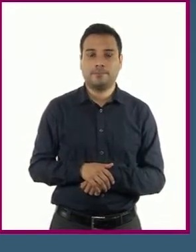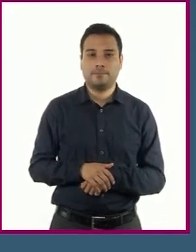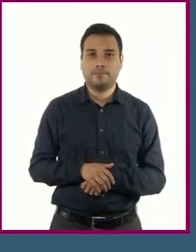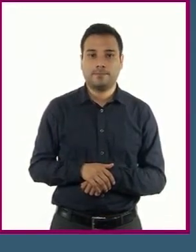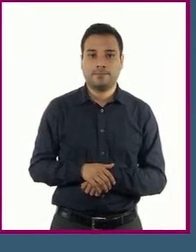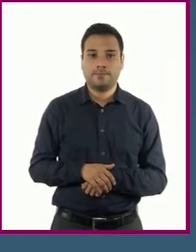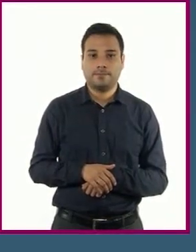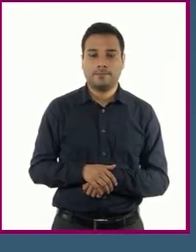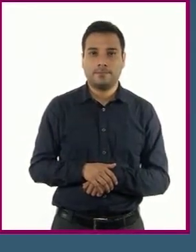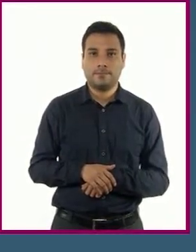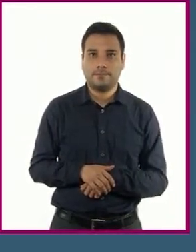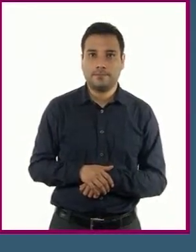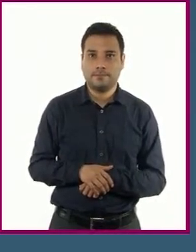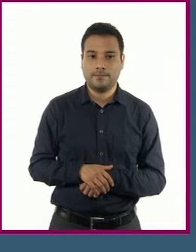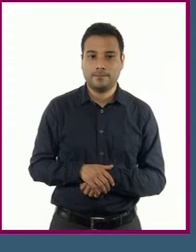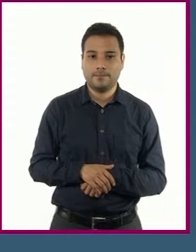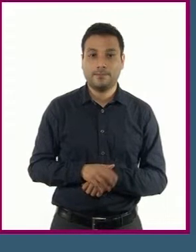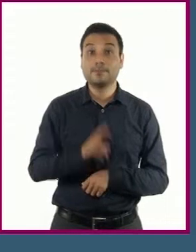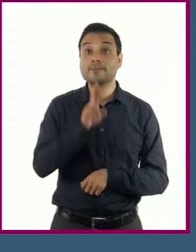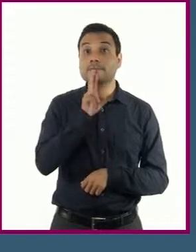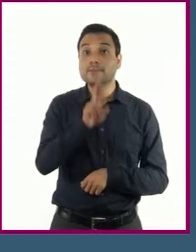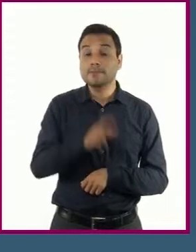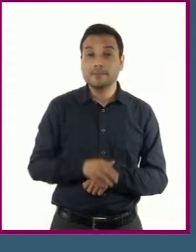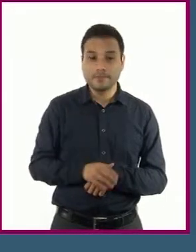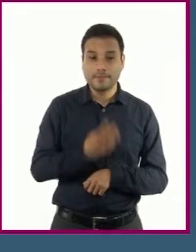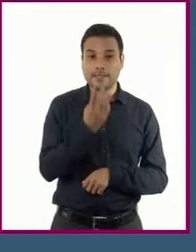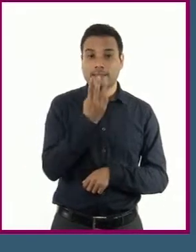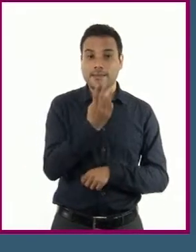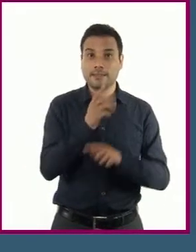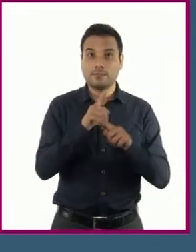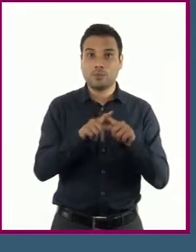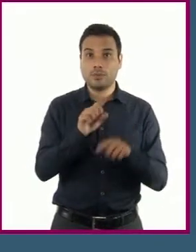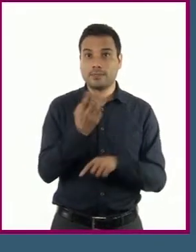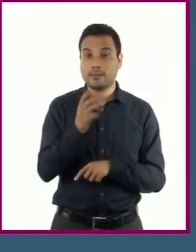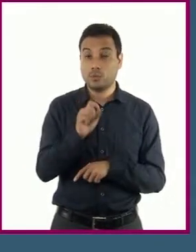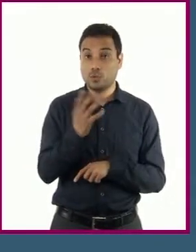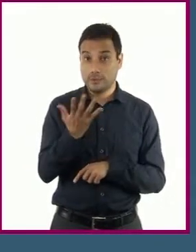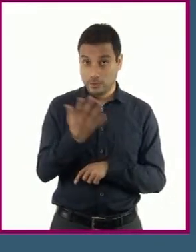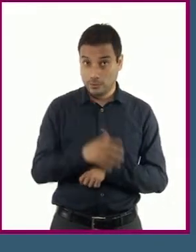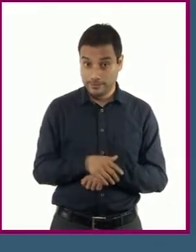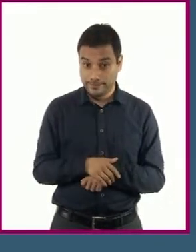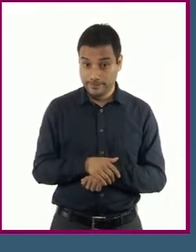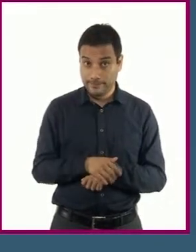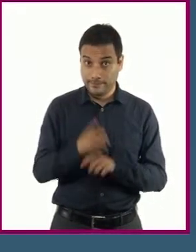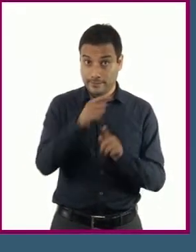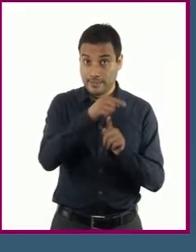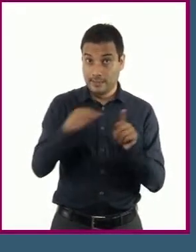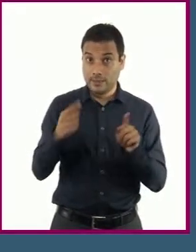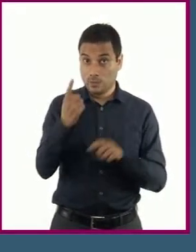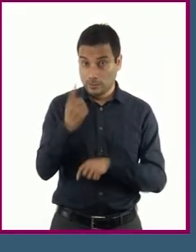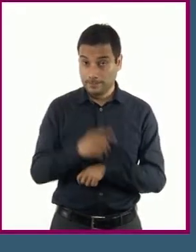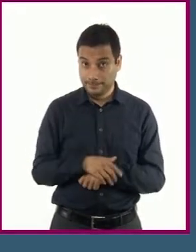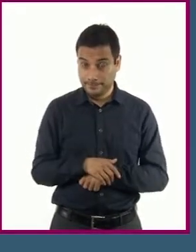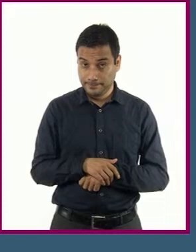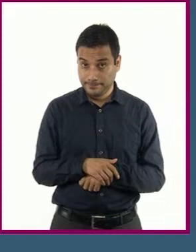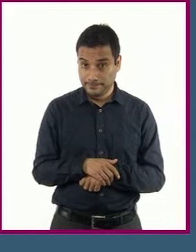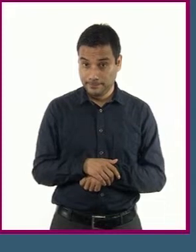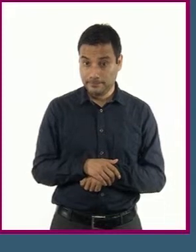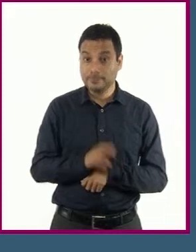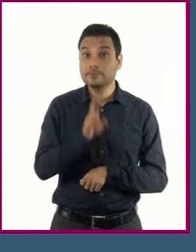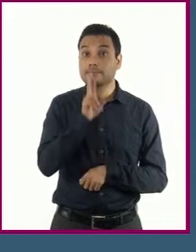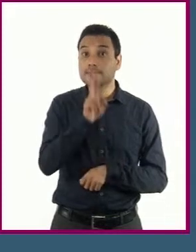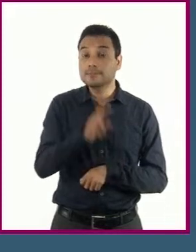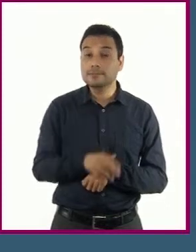se eliminan. 3 mol de cobre por 63.5 gramos de cobre entre un mol de cobre